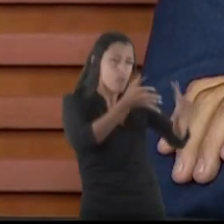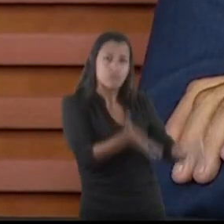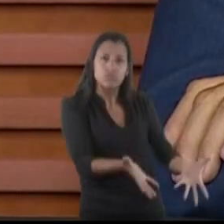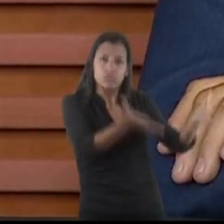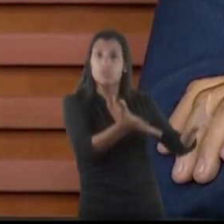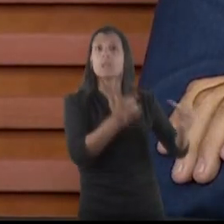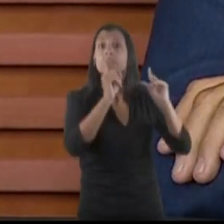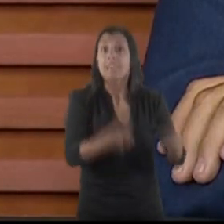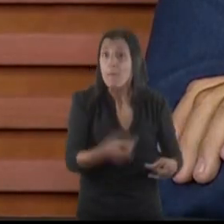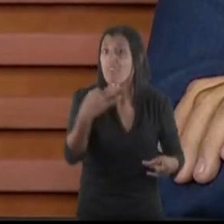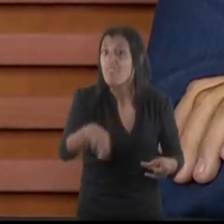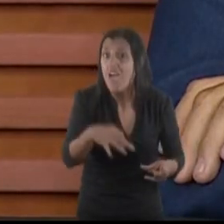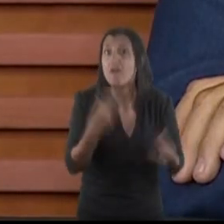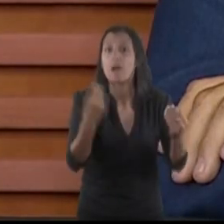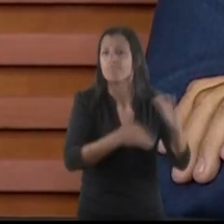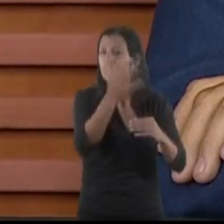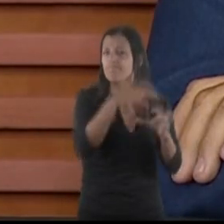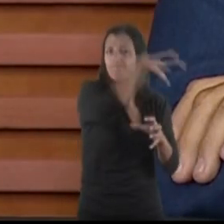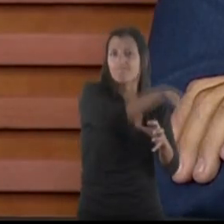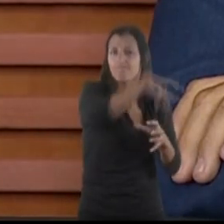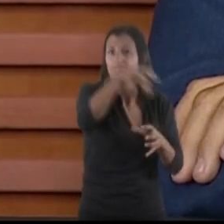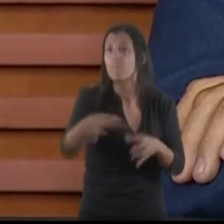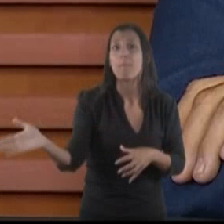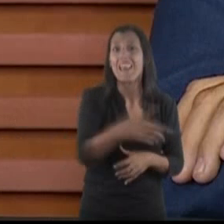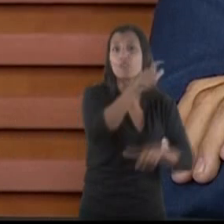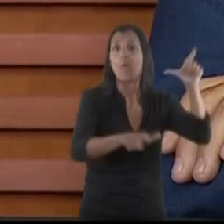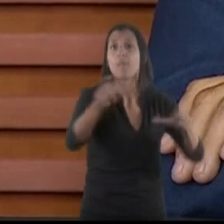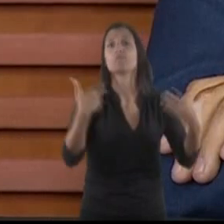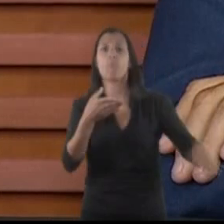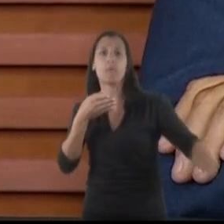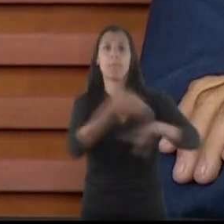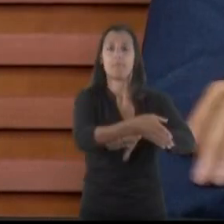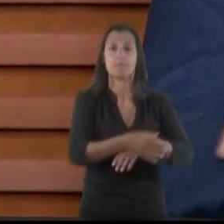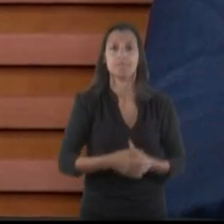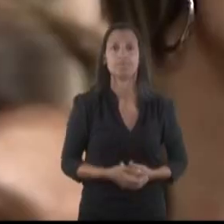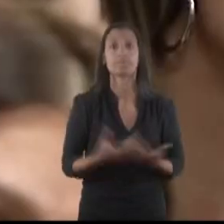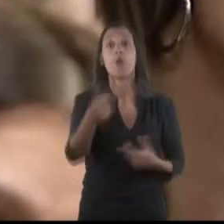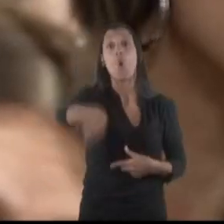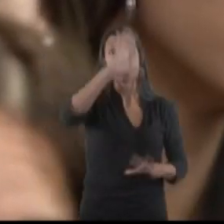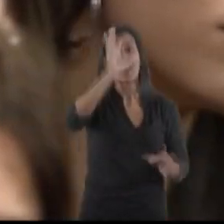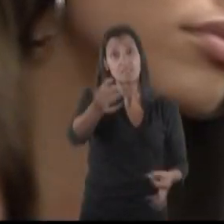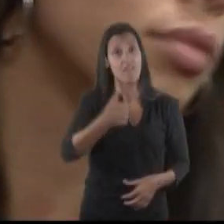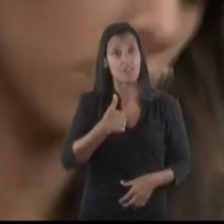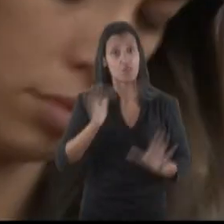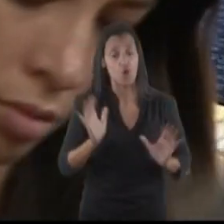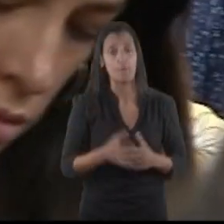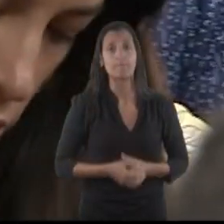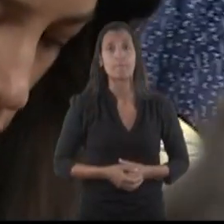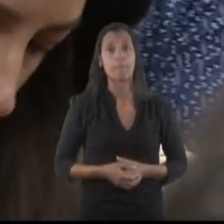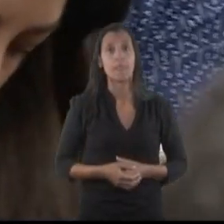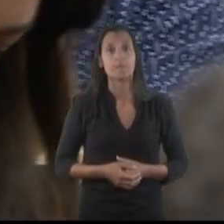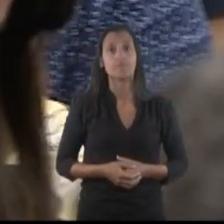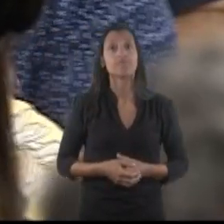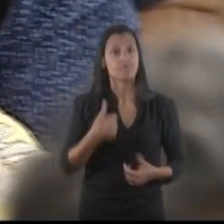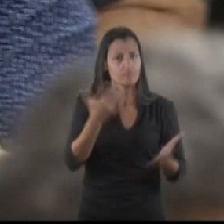acercando las universidades a la gente. Ustedes saben que yo soy un